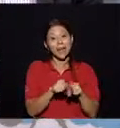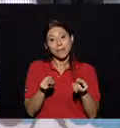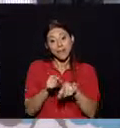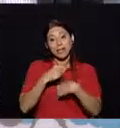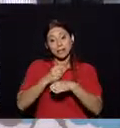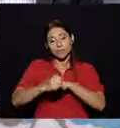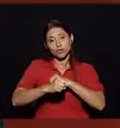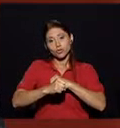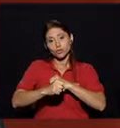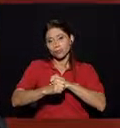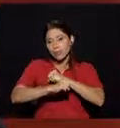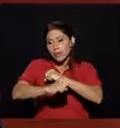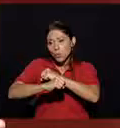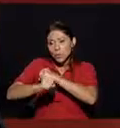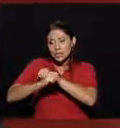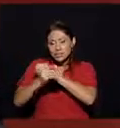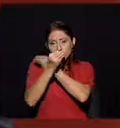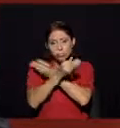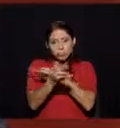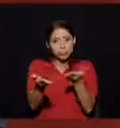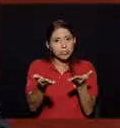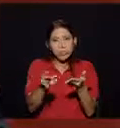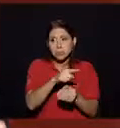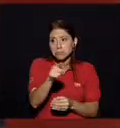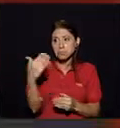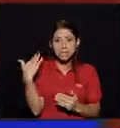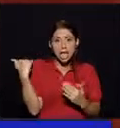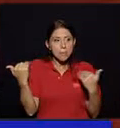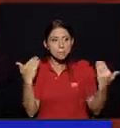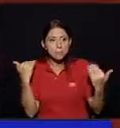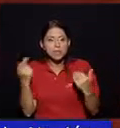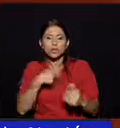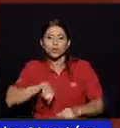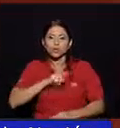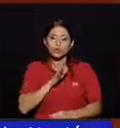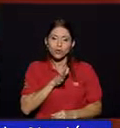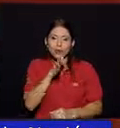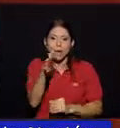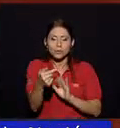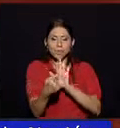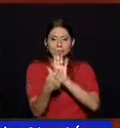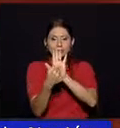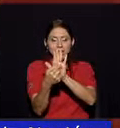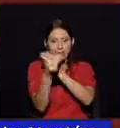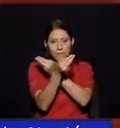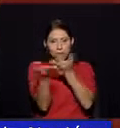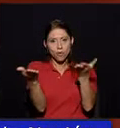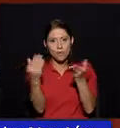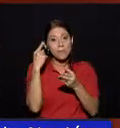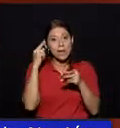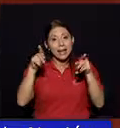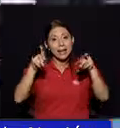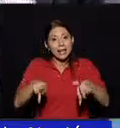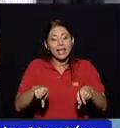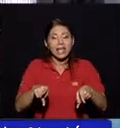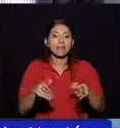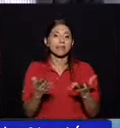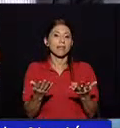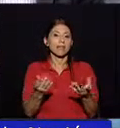esfuerzo de divulgación prácticamente donde nos llaman, vamos nosotros a presentar el informe para que la gente, las